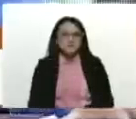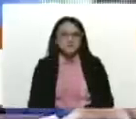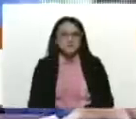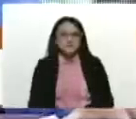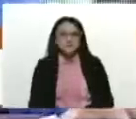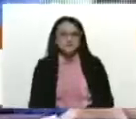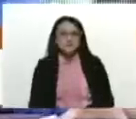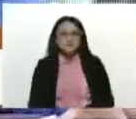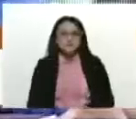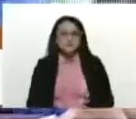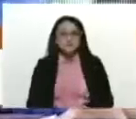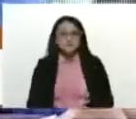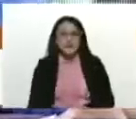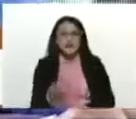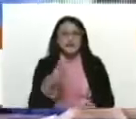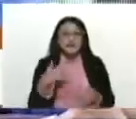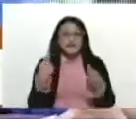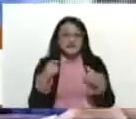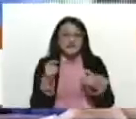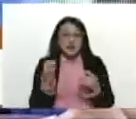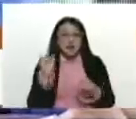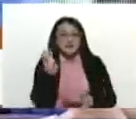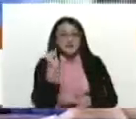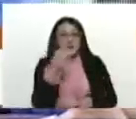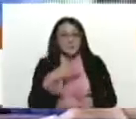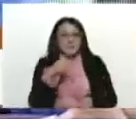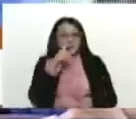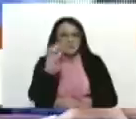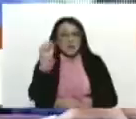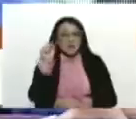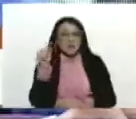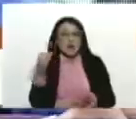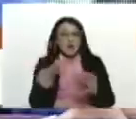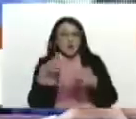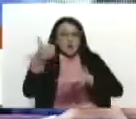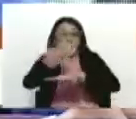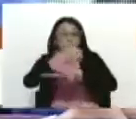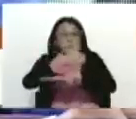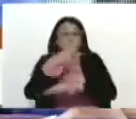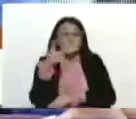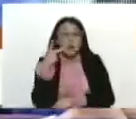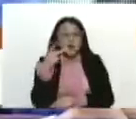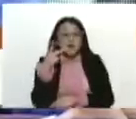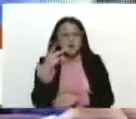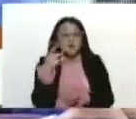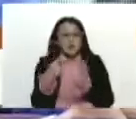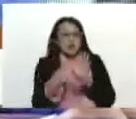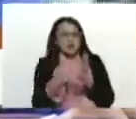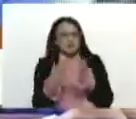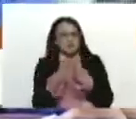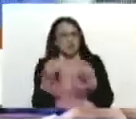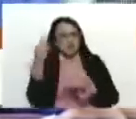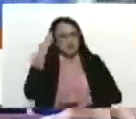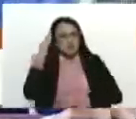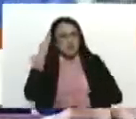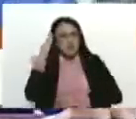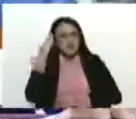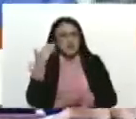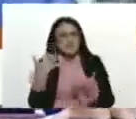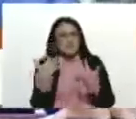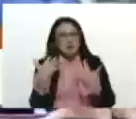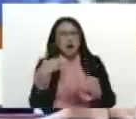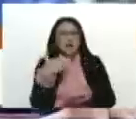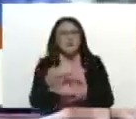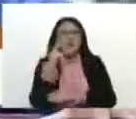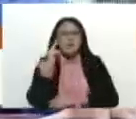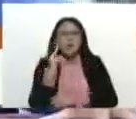aquí intentaron asesinar al presidente Nicolás maduro y altomando político público notorio y comunicacional en un acto en la